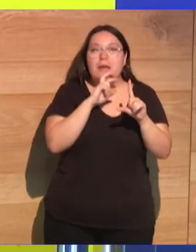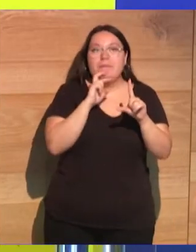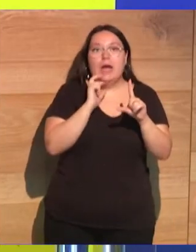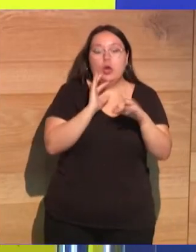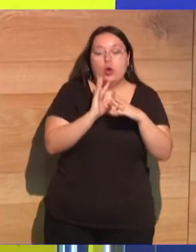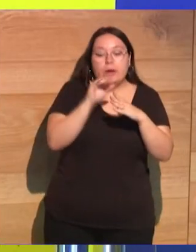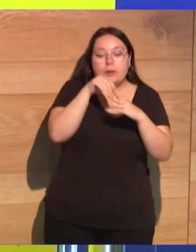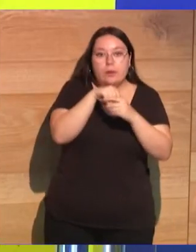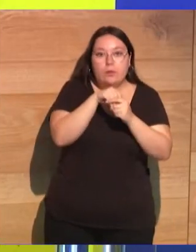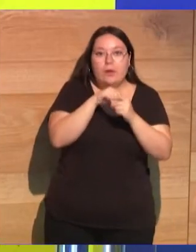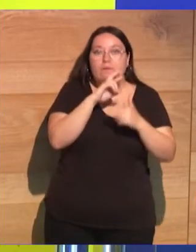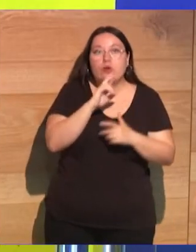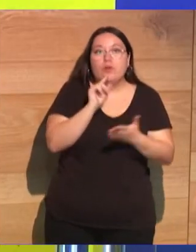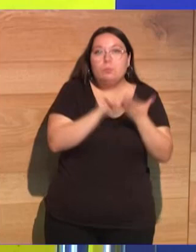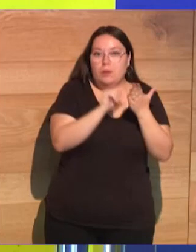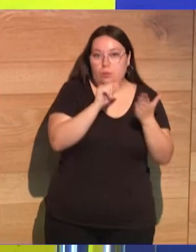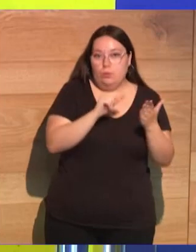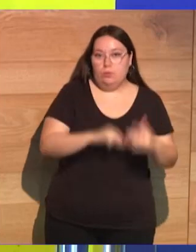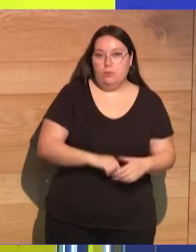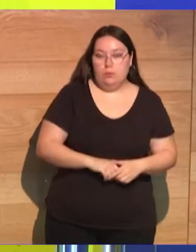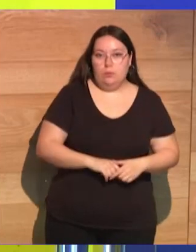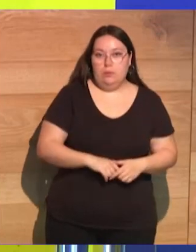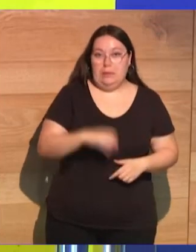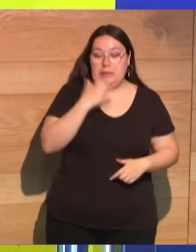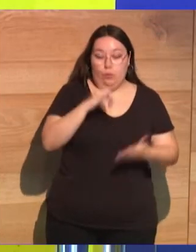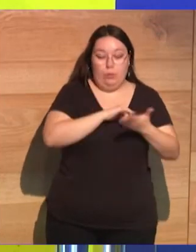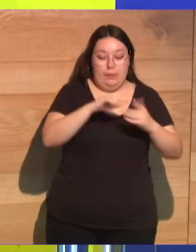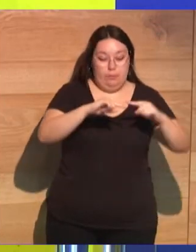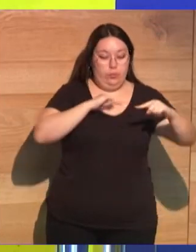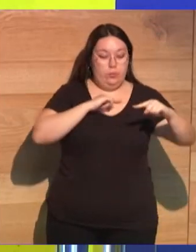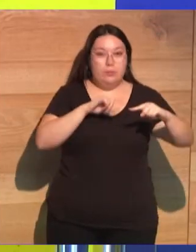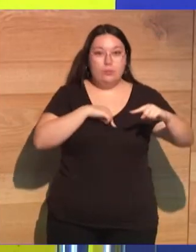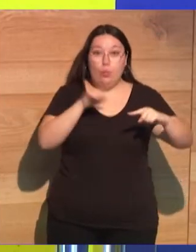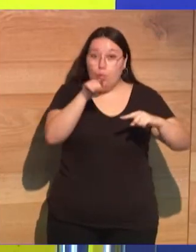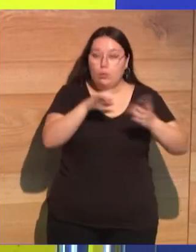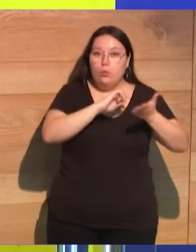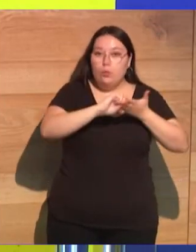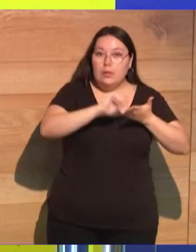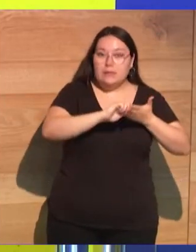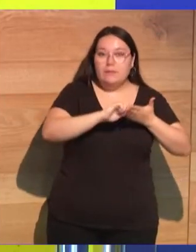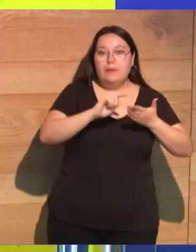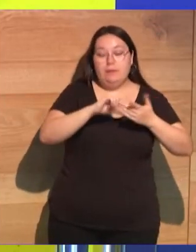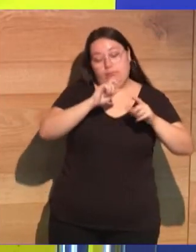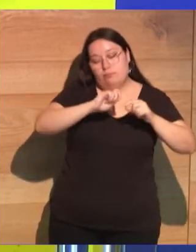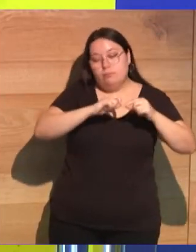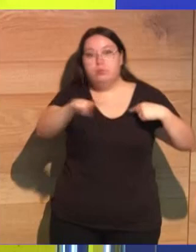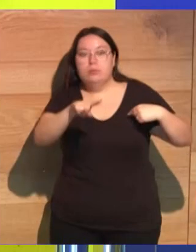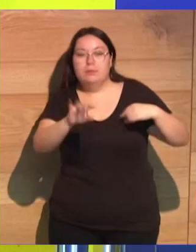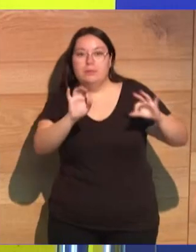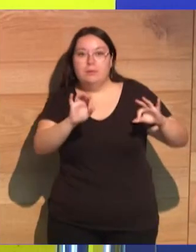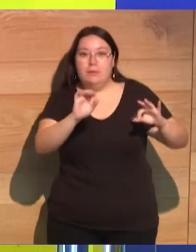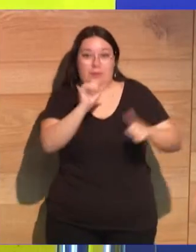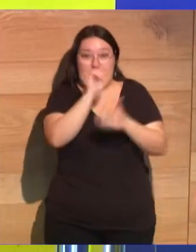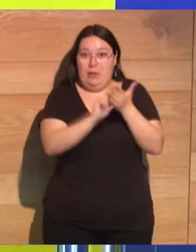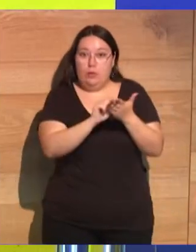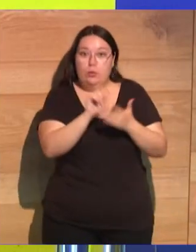El valor de lo inmediato, ¿no? Cuando recibes un WhatsApp, tú lo escribes, el otro lo recibe de manera inmediata y tú esperas que